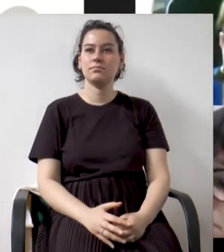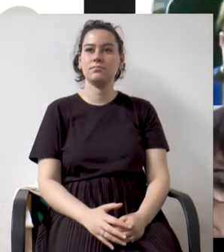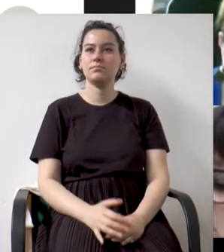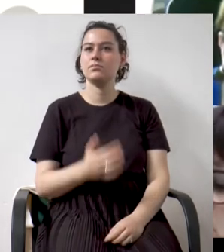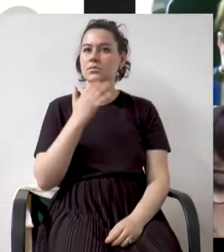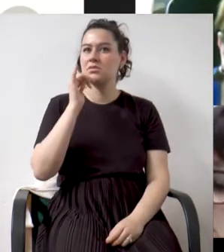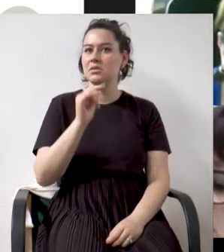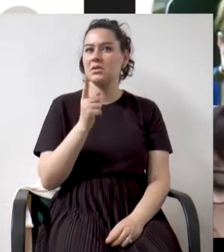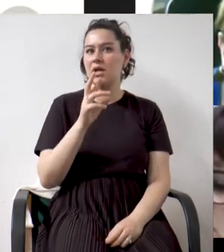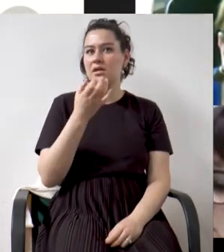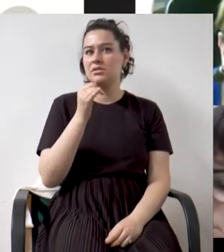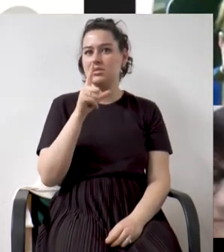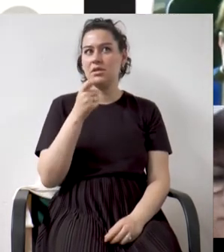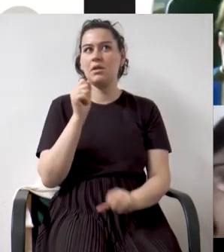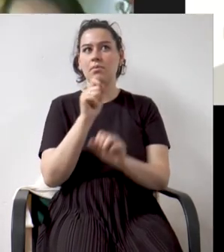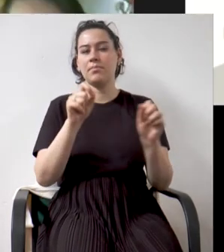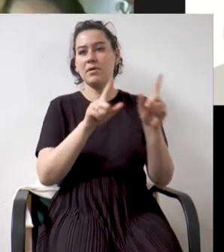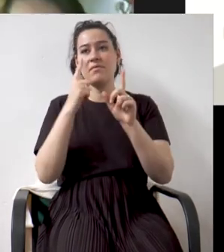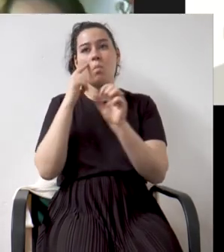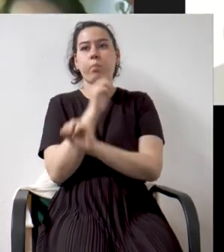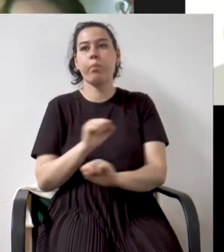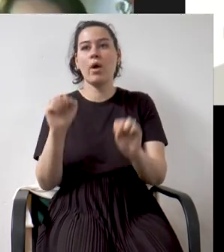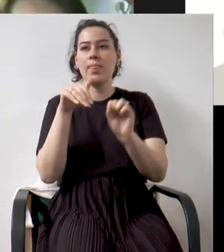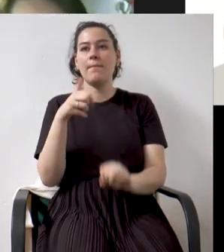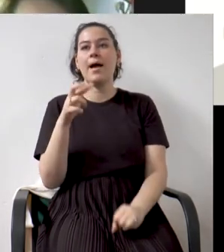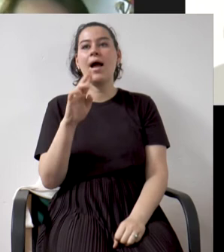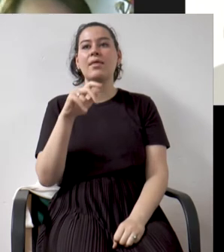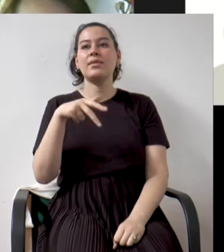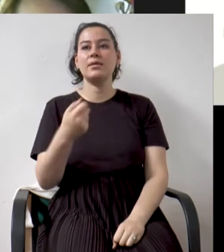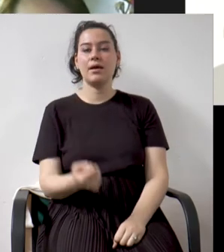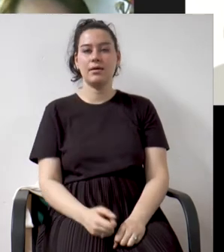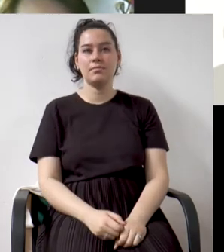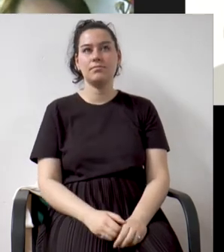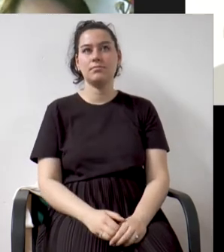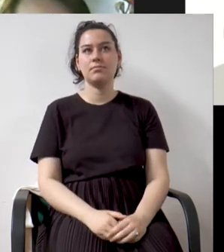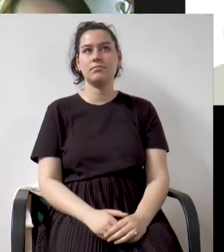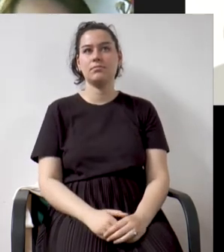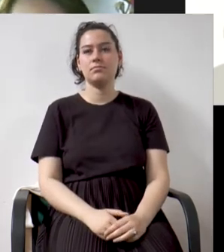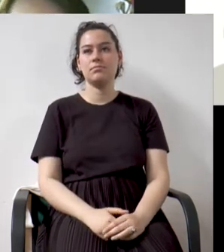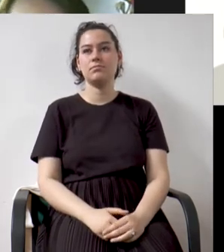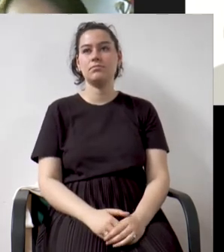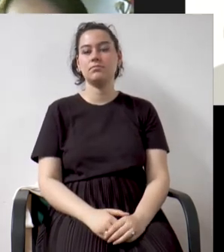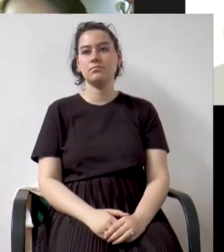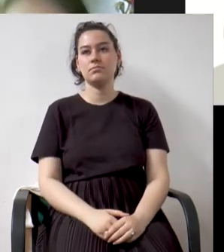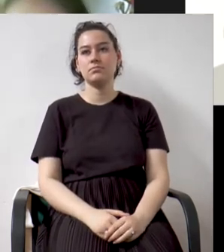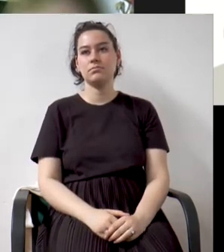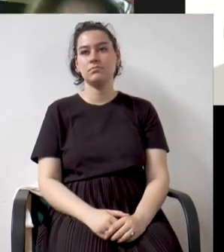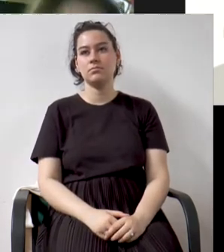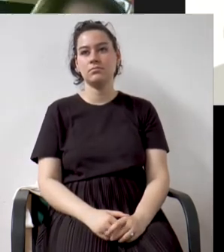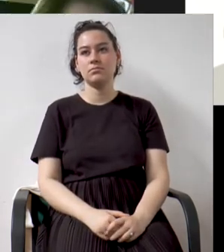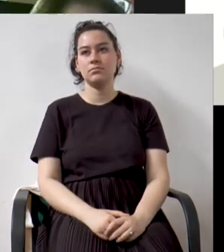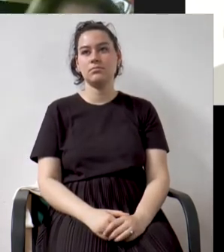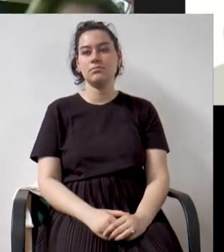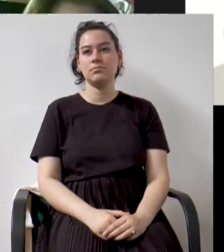sí. Algo. Yo no sé si vos podés, Martina. A ver, después te lo pido. Déjame hablar un poco y cuando yo te lo pida. Dale. Para no pedirles el cambio